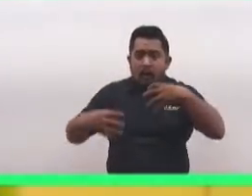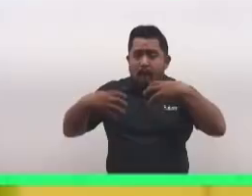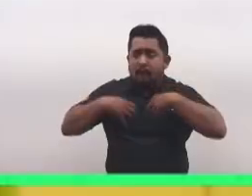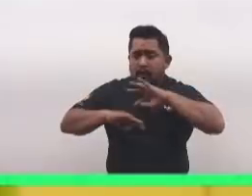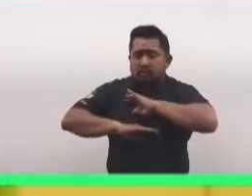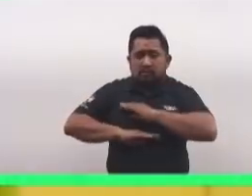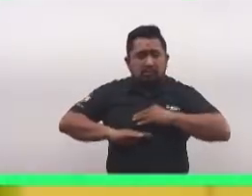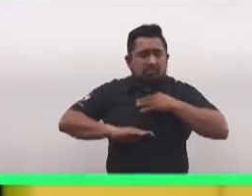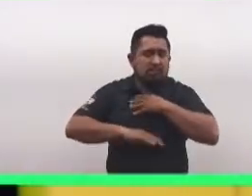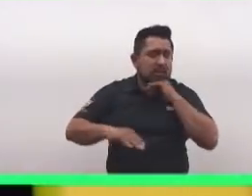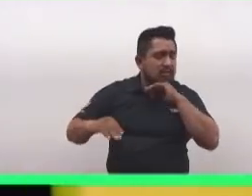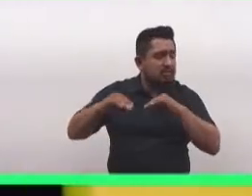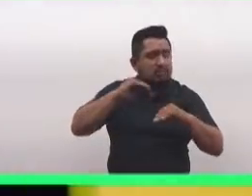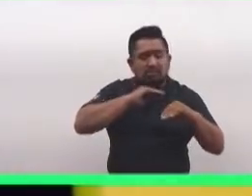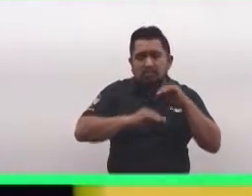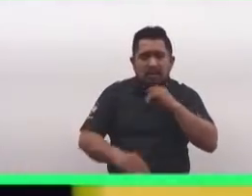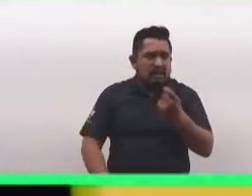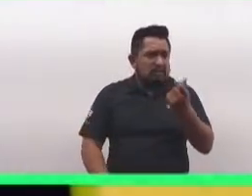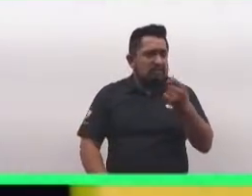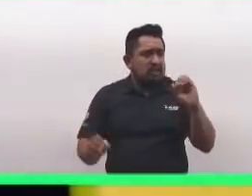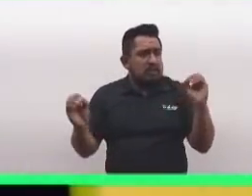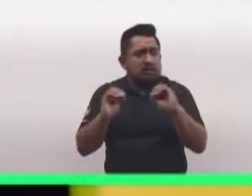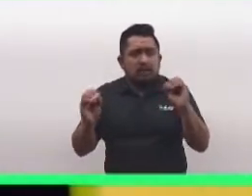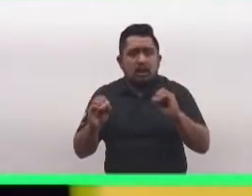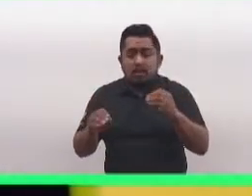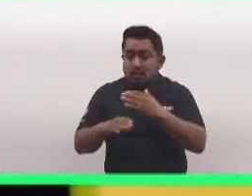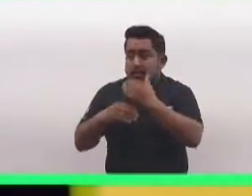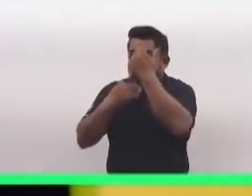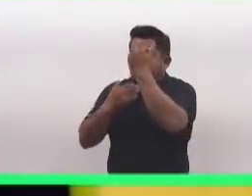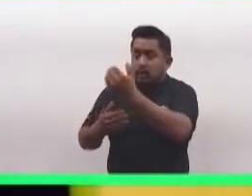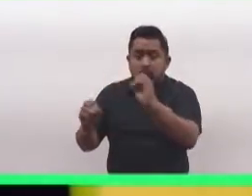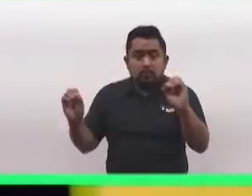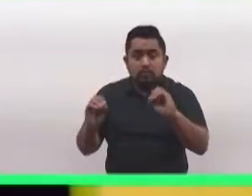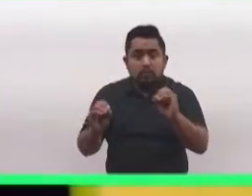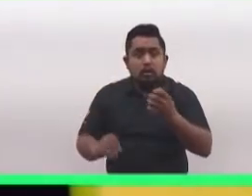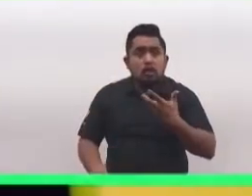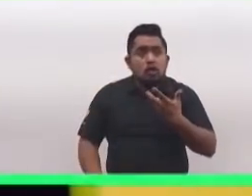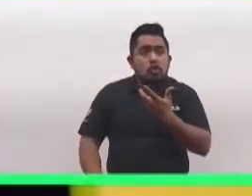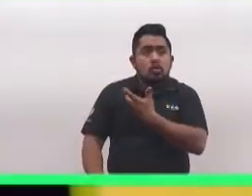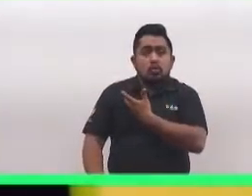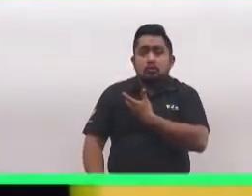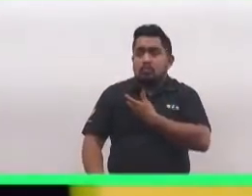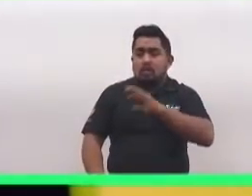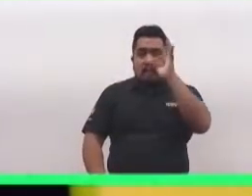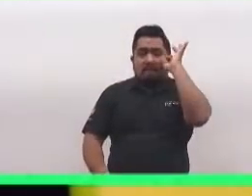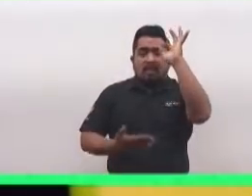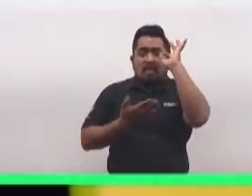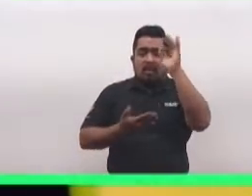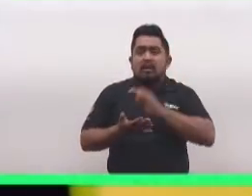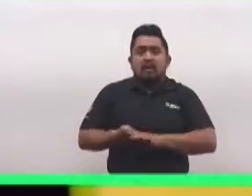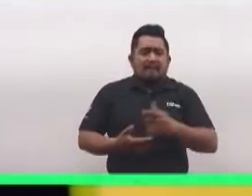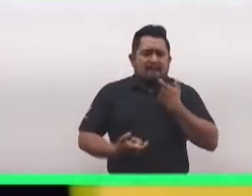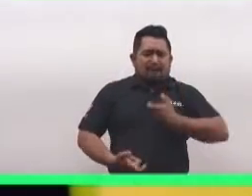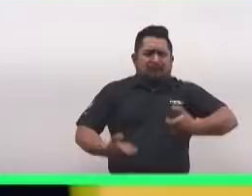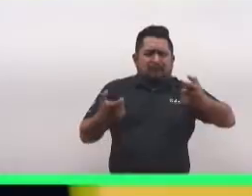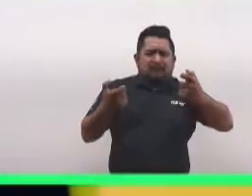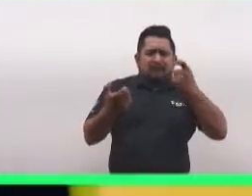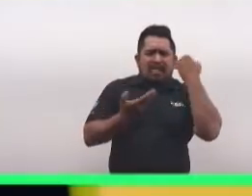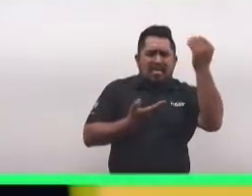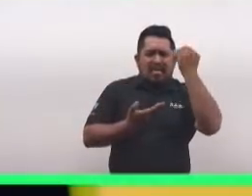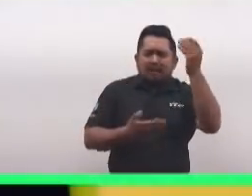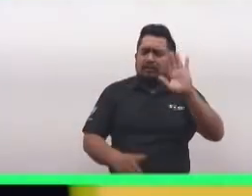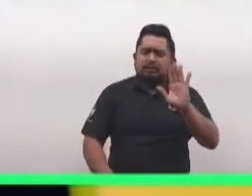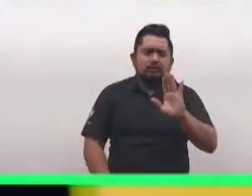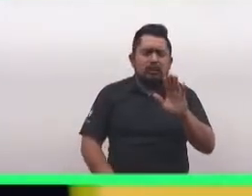porque no me alcanza la plata porque no soy obediente nosotros no predicamos evangelio de la prosperidad pero tengo que ser